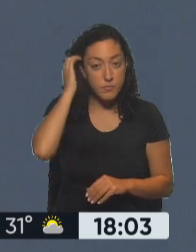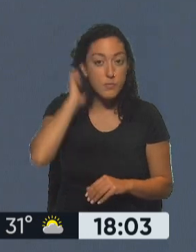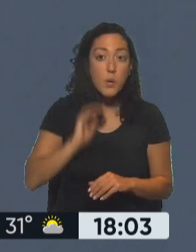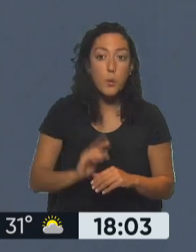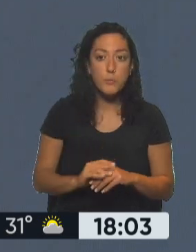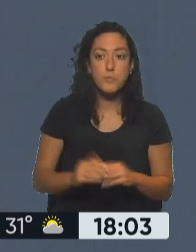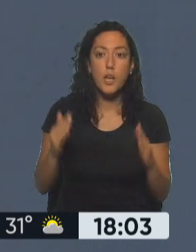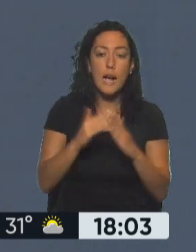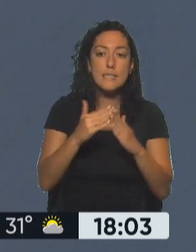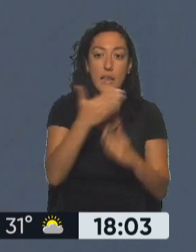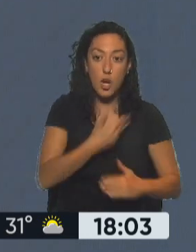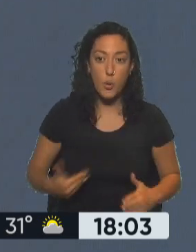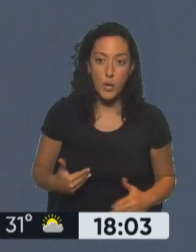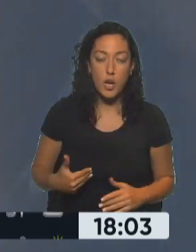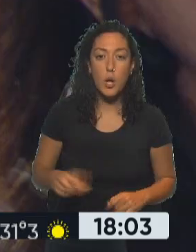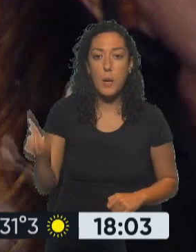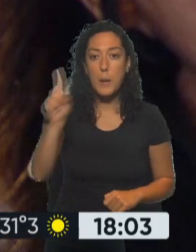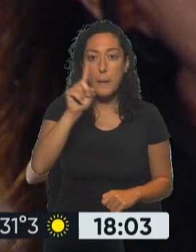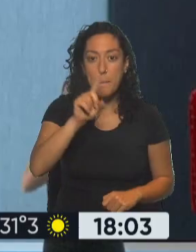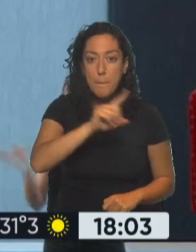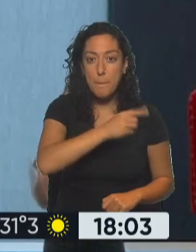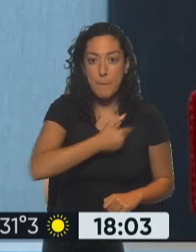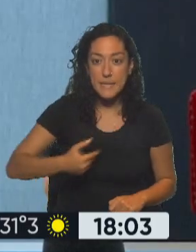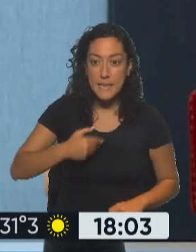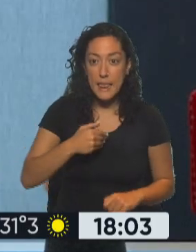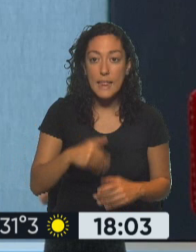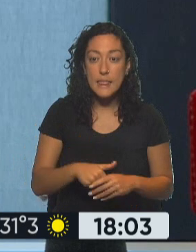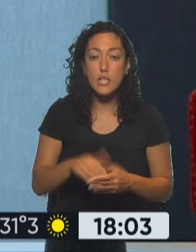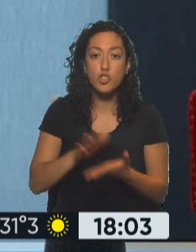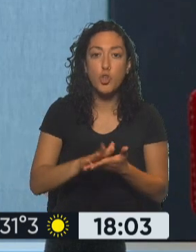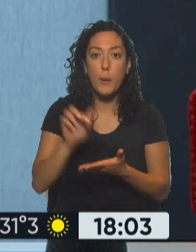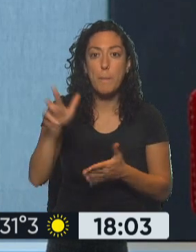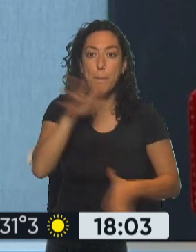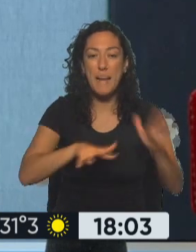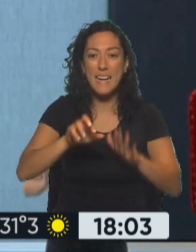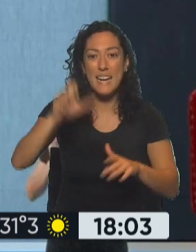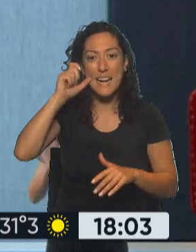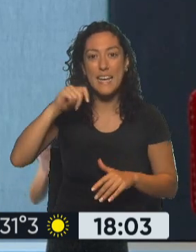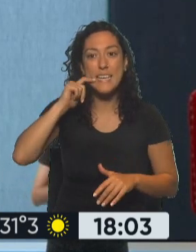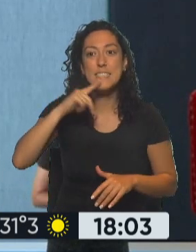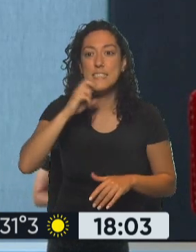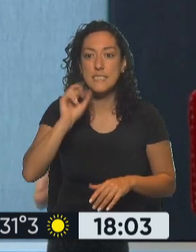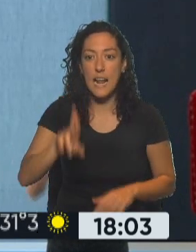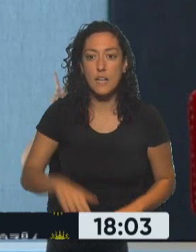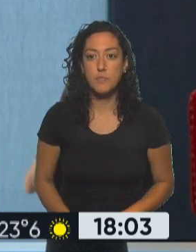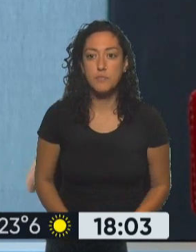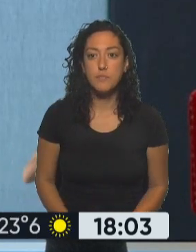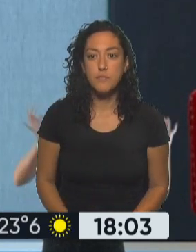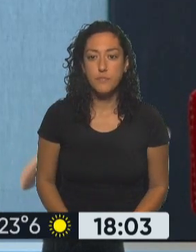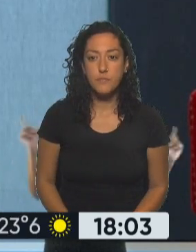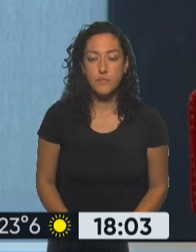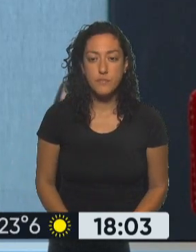Vamos a Casa de Gobierno. El presidente de la República, en el marco del plan Registrar, ahí vamos. Legal es un tema secundario.